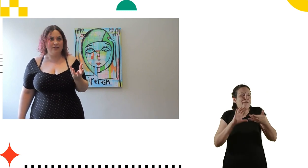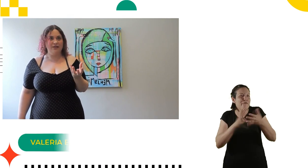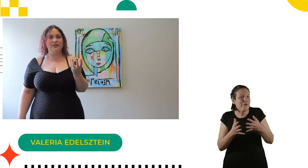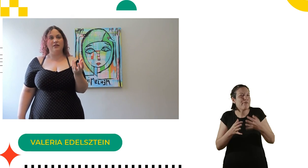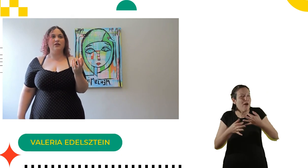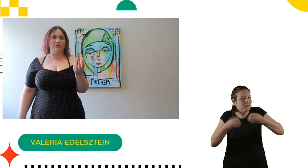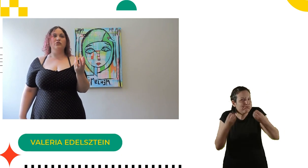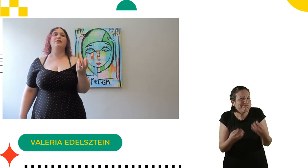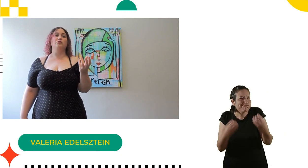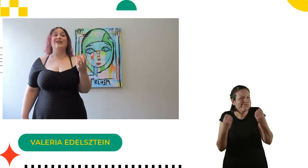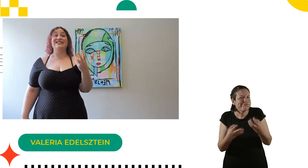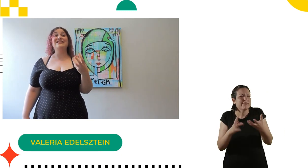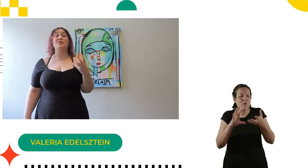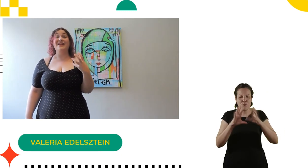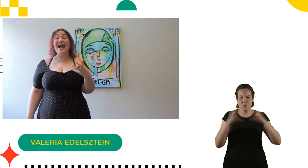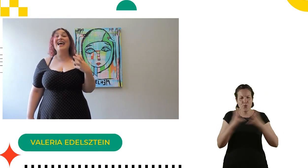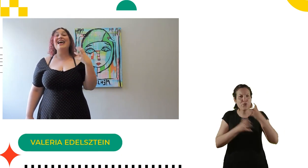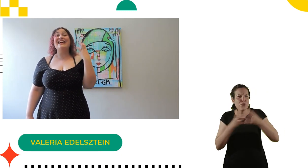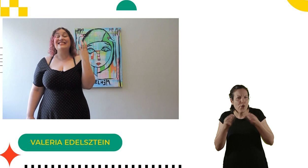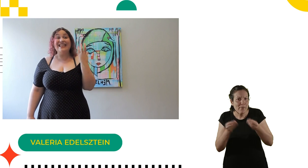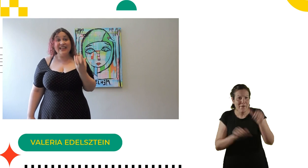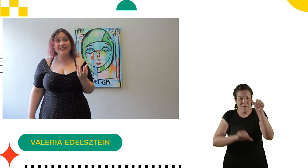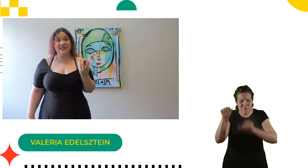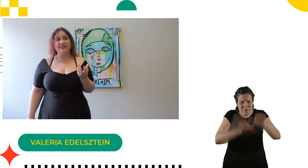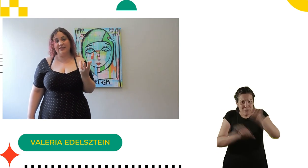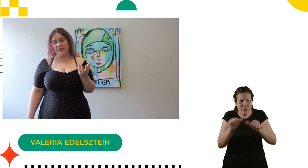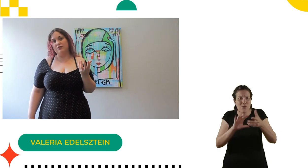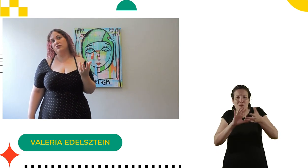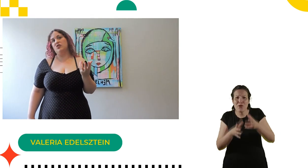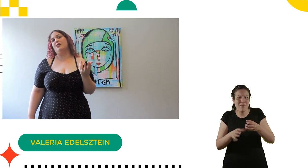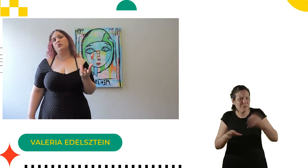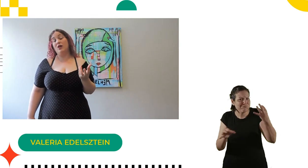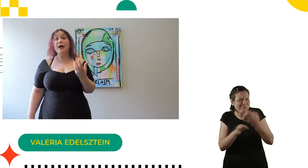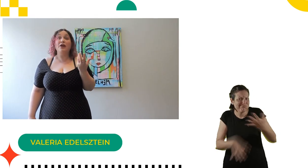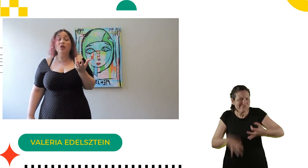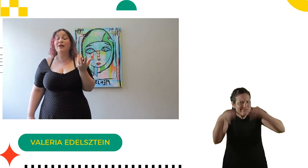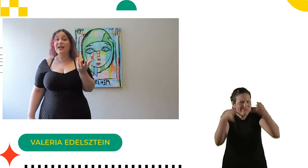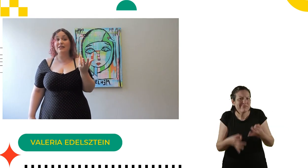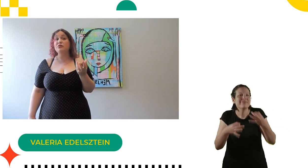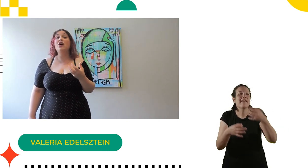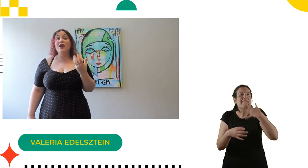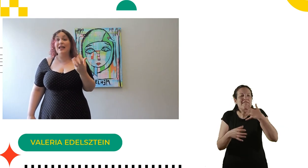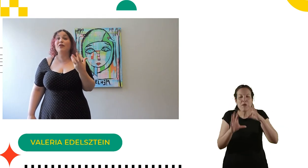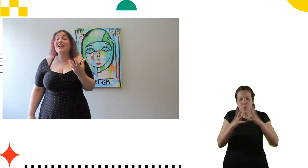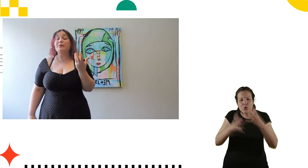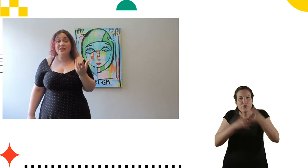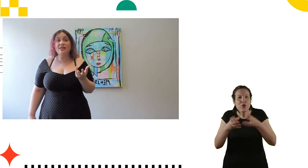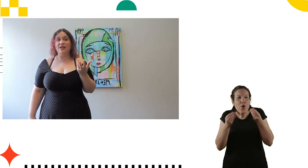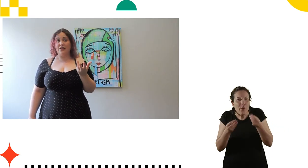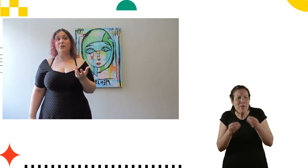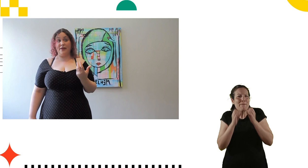buena de entender cómo funciona el mundo. La ciencia es una manera excelente de entender cómo funciona el mundo. Es la mejor manera que tenemos, es la mejor